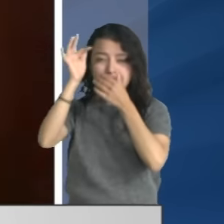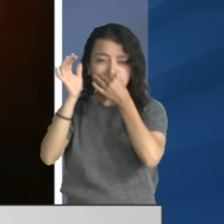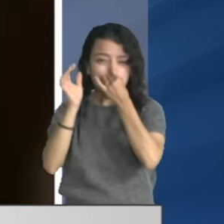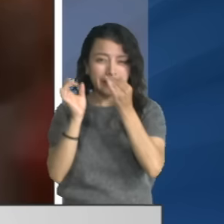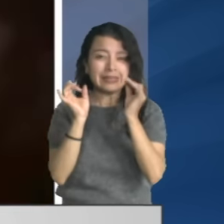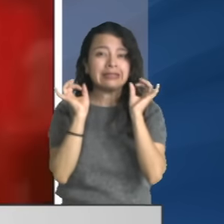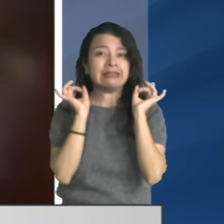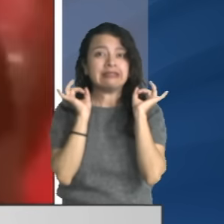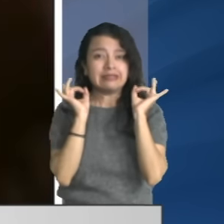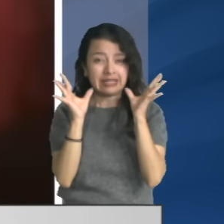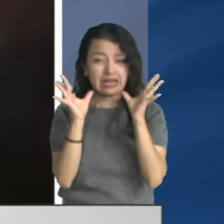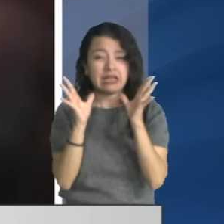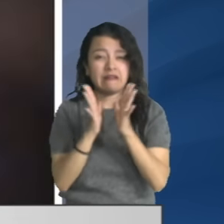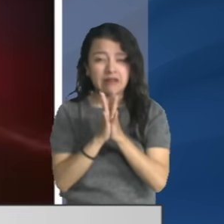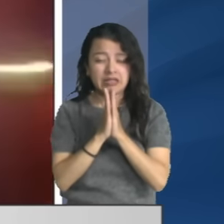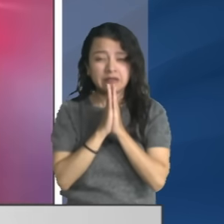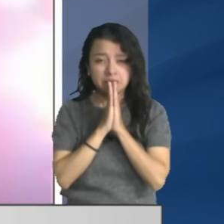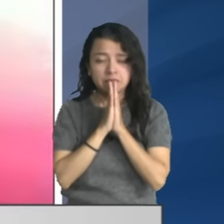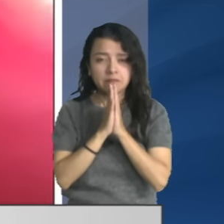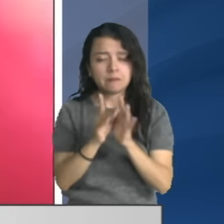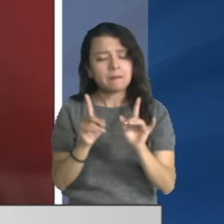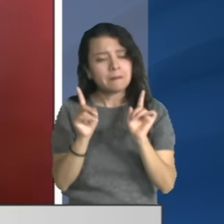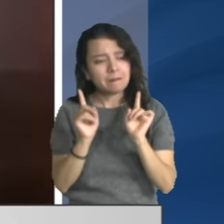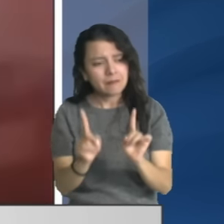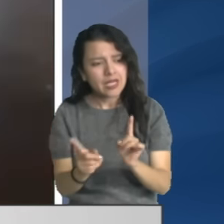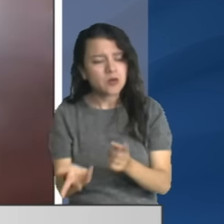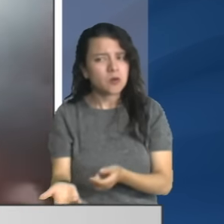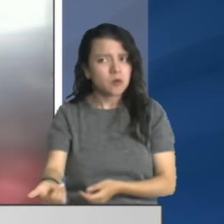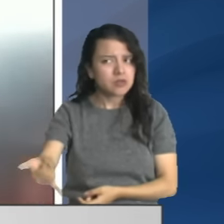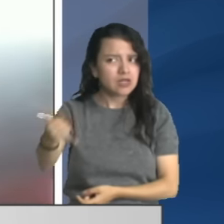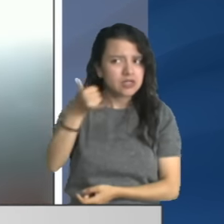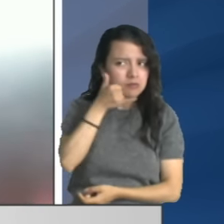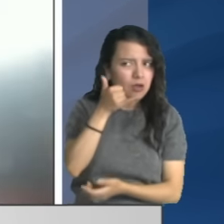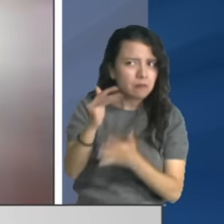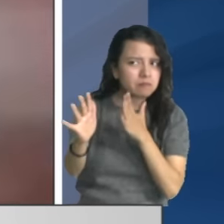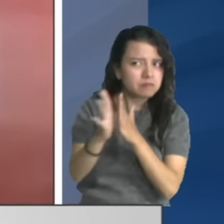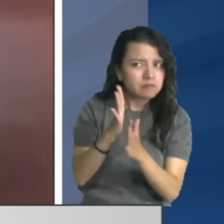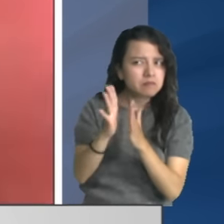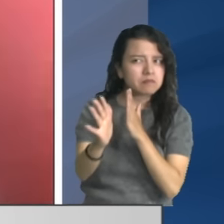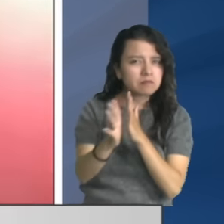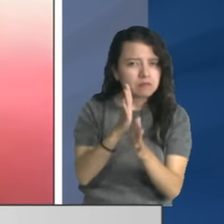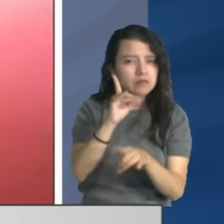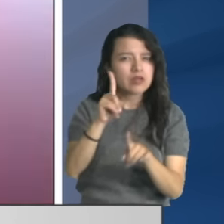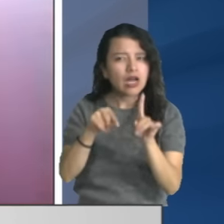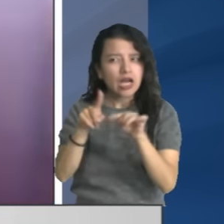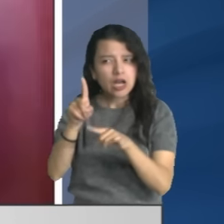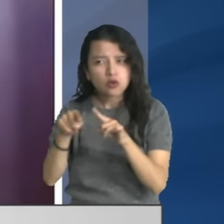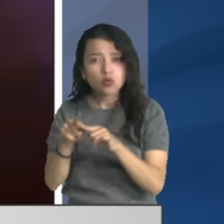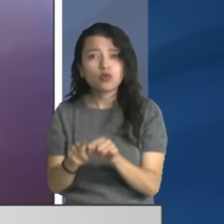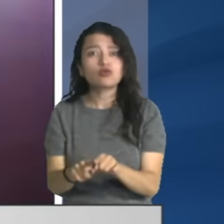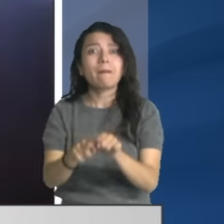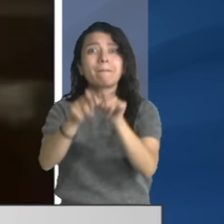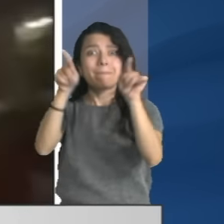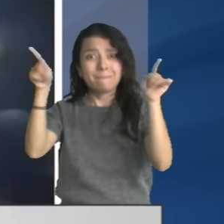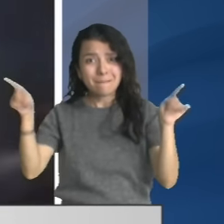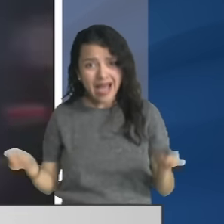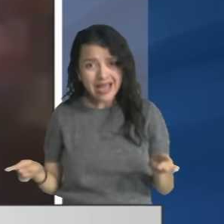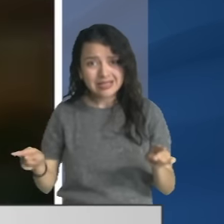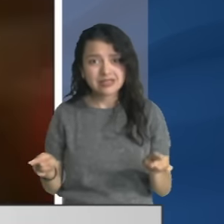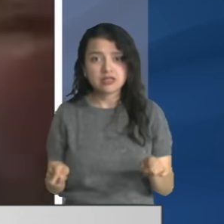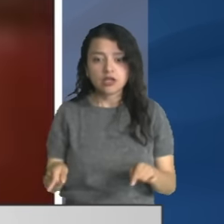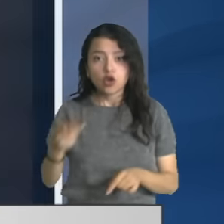que observaban heridas, pero nos han ido reportando de manera sucesiva algo otros que fueron afectados por la